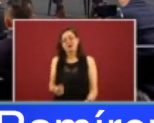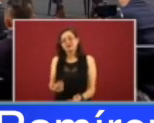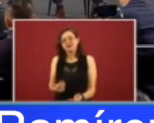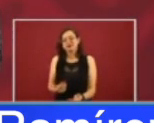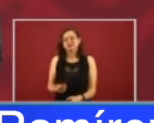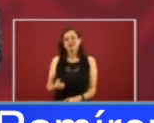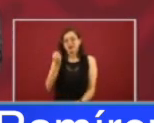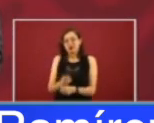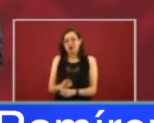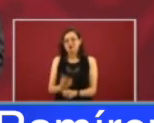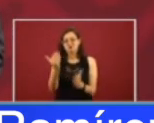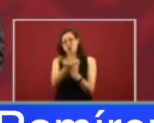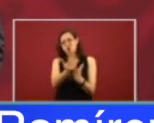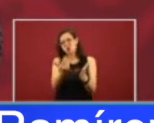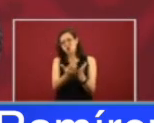hoy,